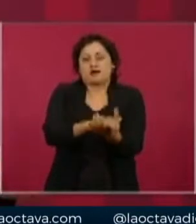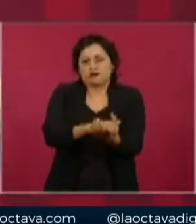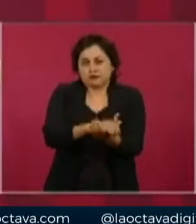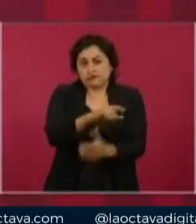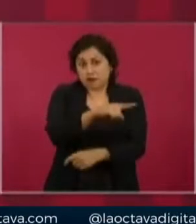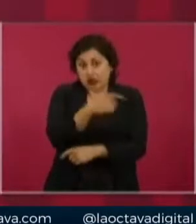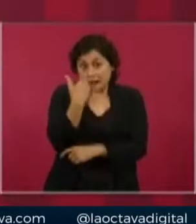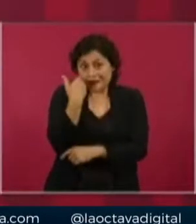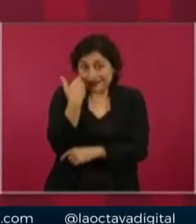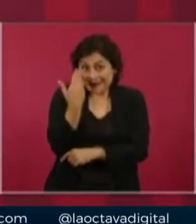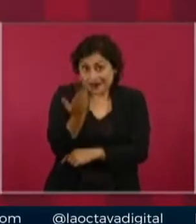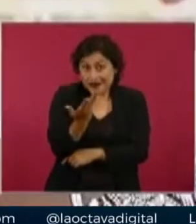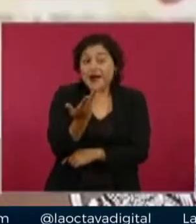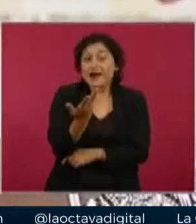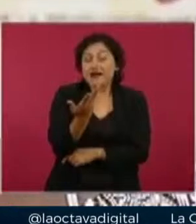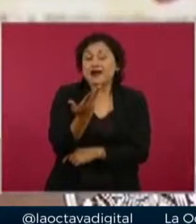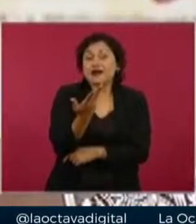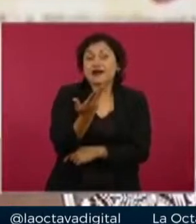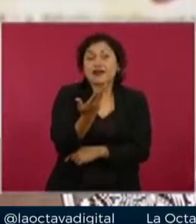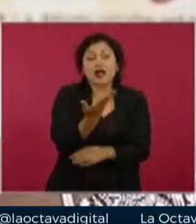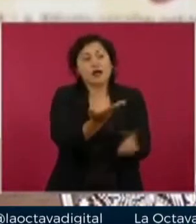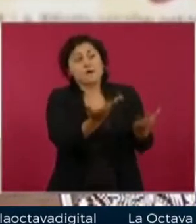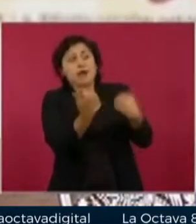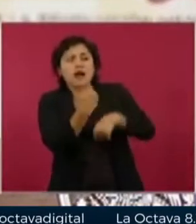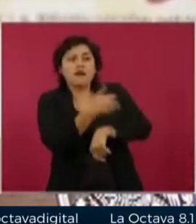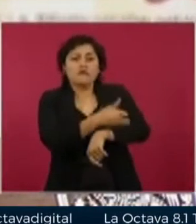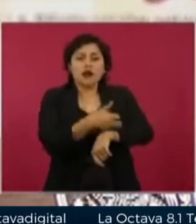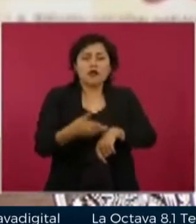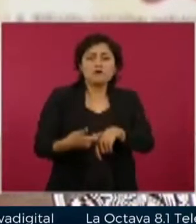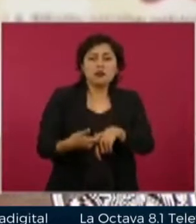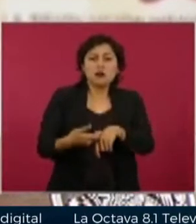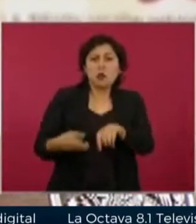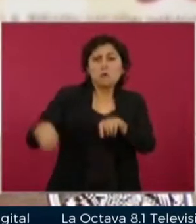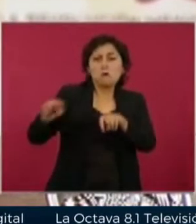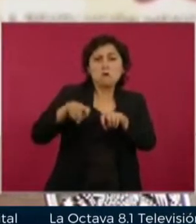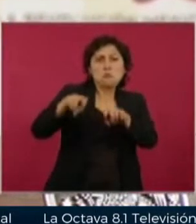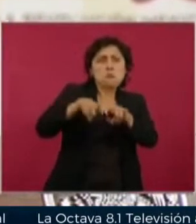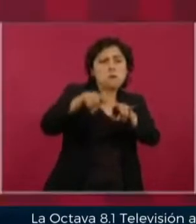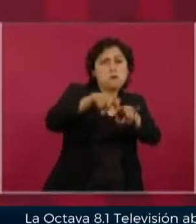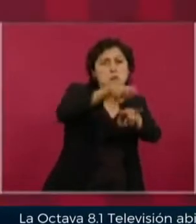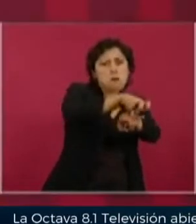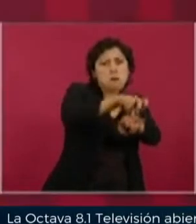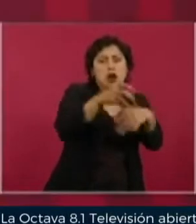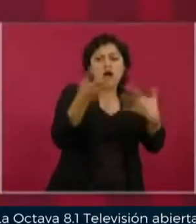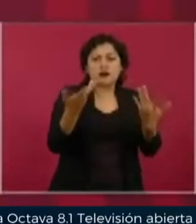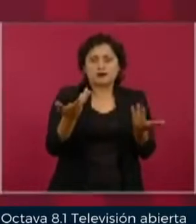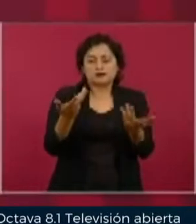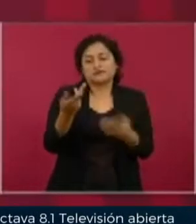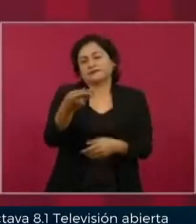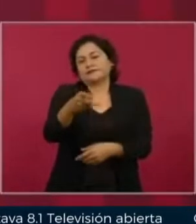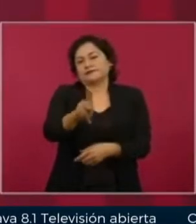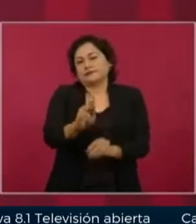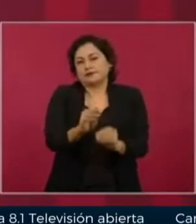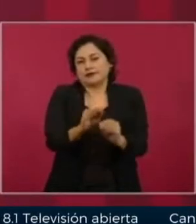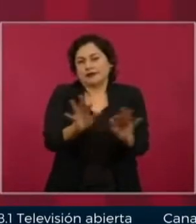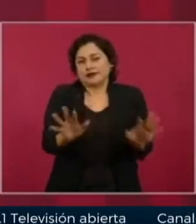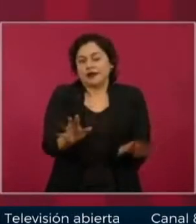llevar a sus familiares y sus amigos, claro que tienen que hacer viajes